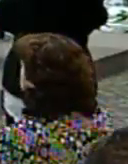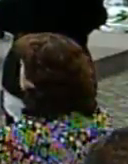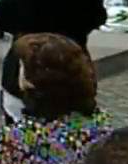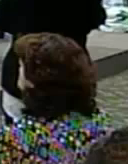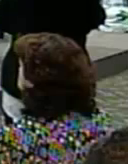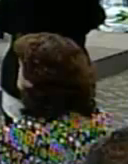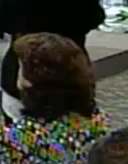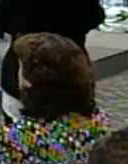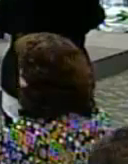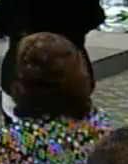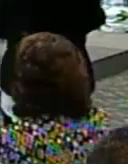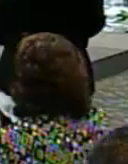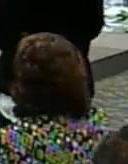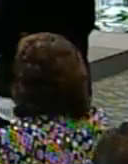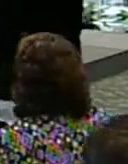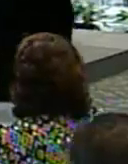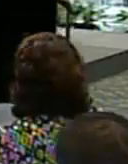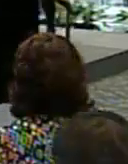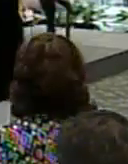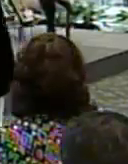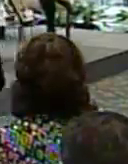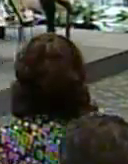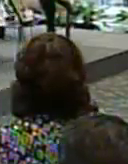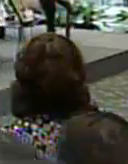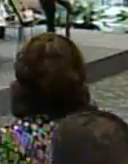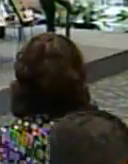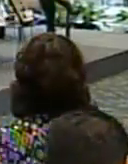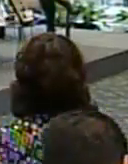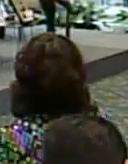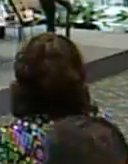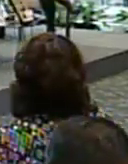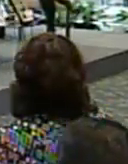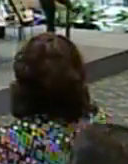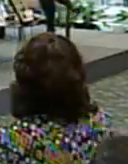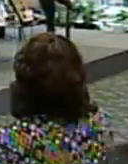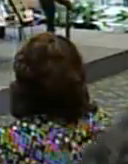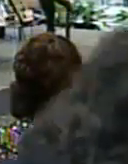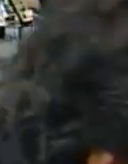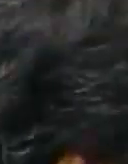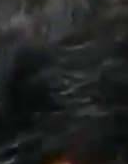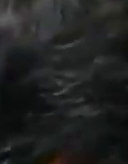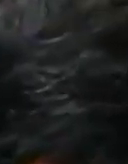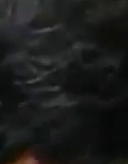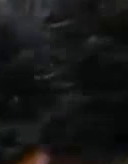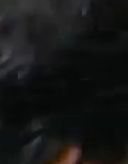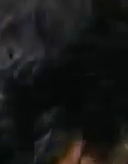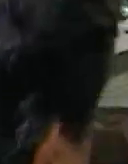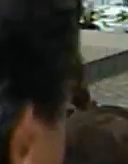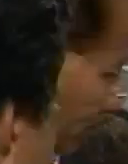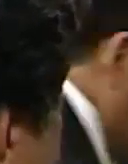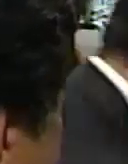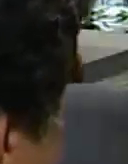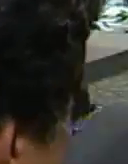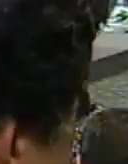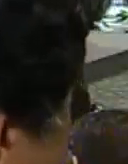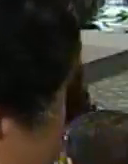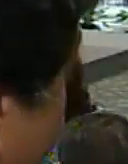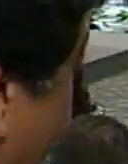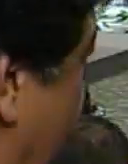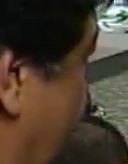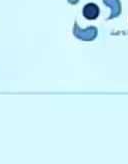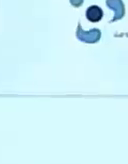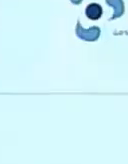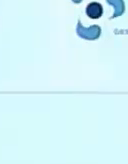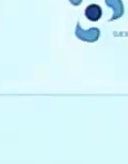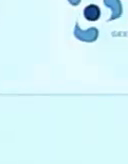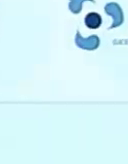legislativo. Para esto contamos con la presencia en el presidium del contador público Juan Manuel Portal Martínez,